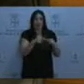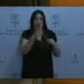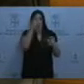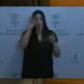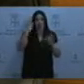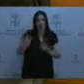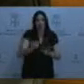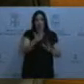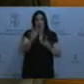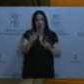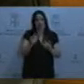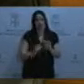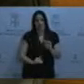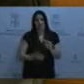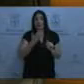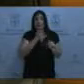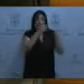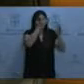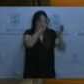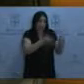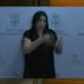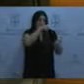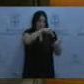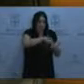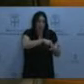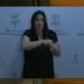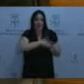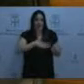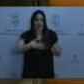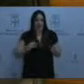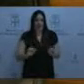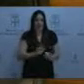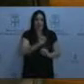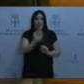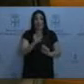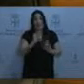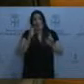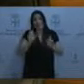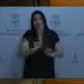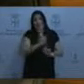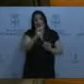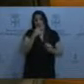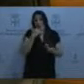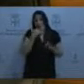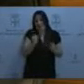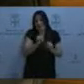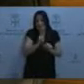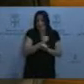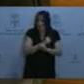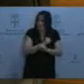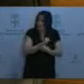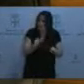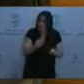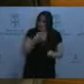populismo. Y si usted lo que ha querido hacer aquí, en estos momentos, es una buena defensa o intentar defender lo que es indefendible, que es la vergüenza que